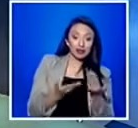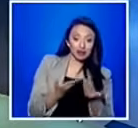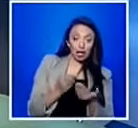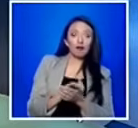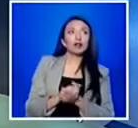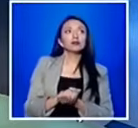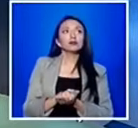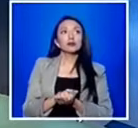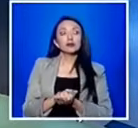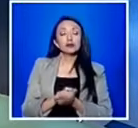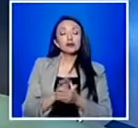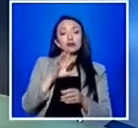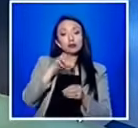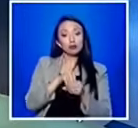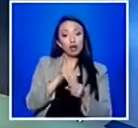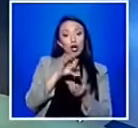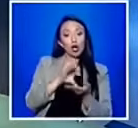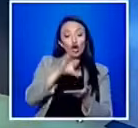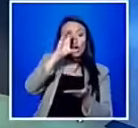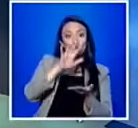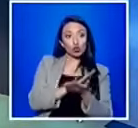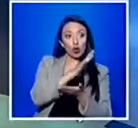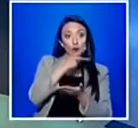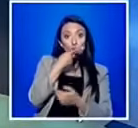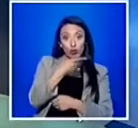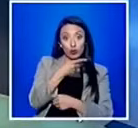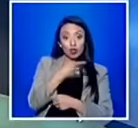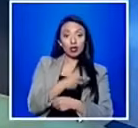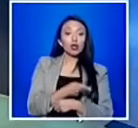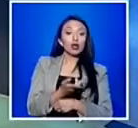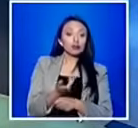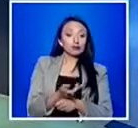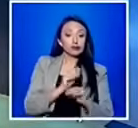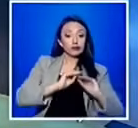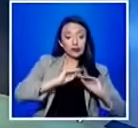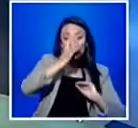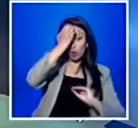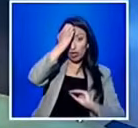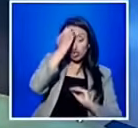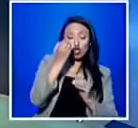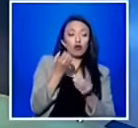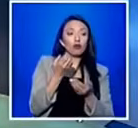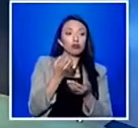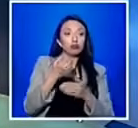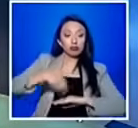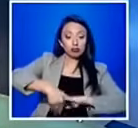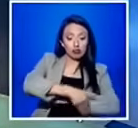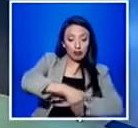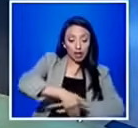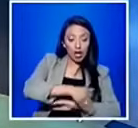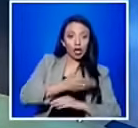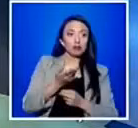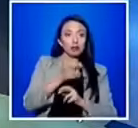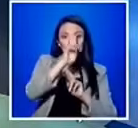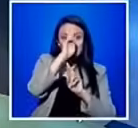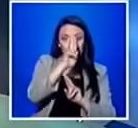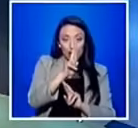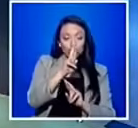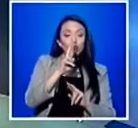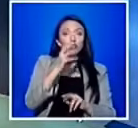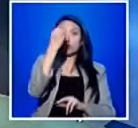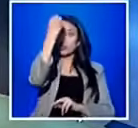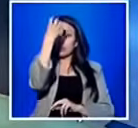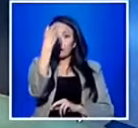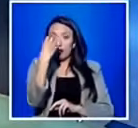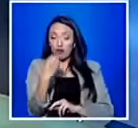insertar en las instituciones educativas públicas educación financiera, educación vial, temas, por ejemplo, relacionados al